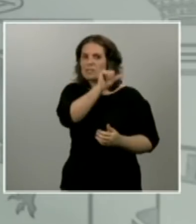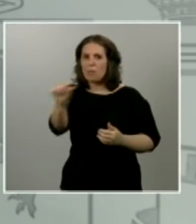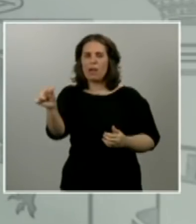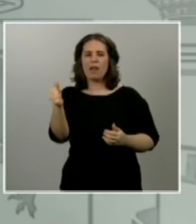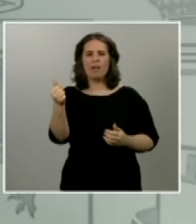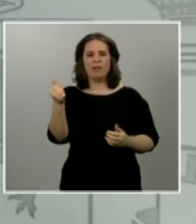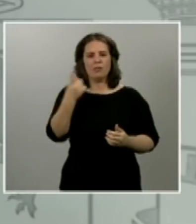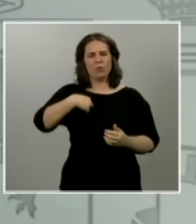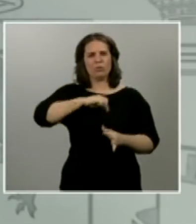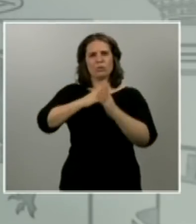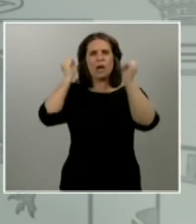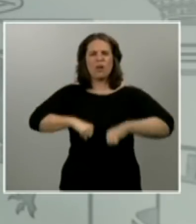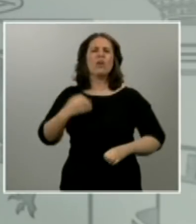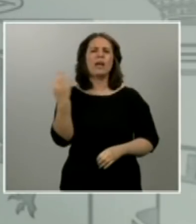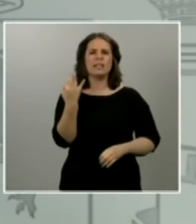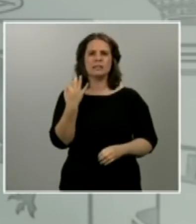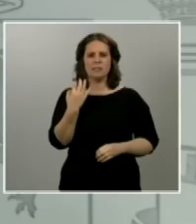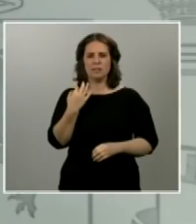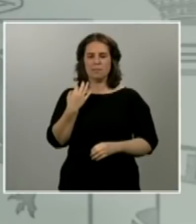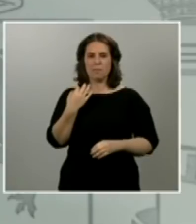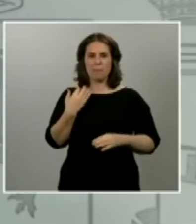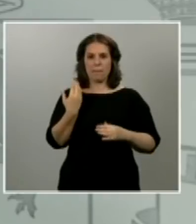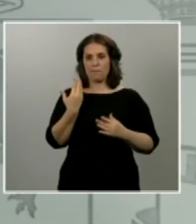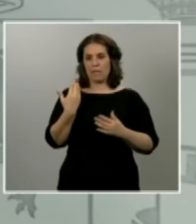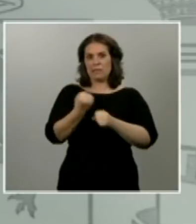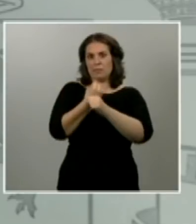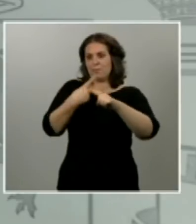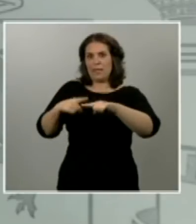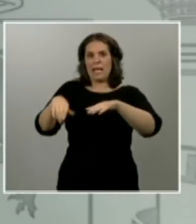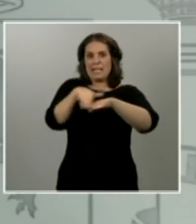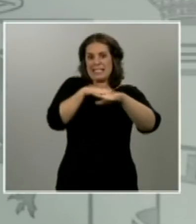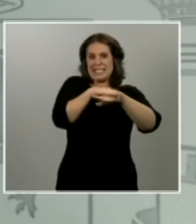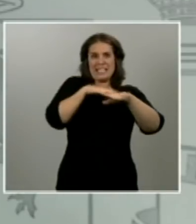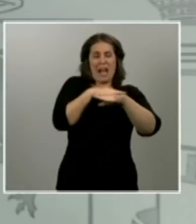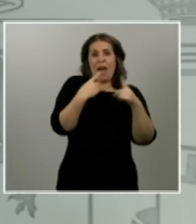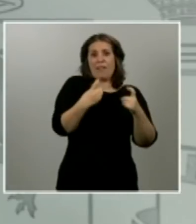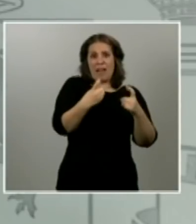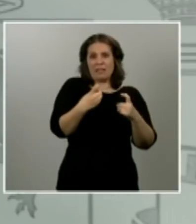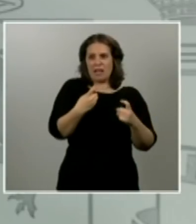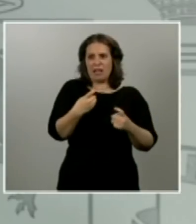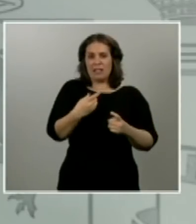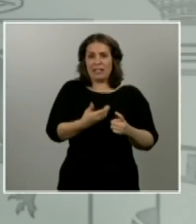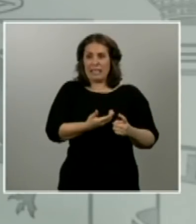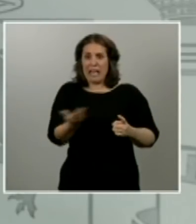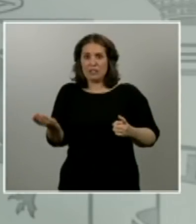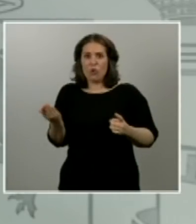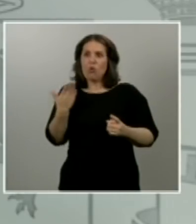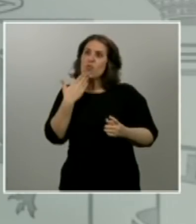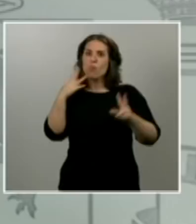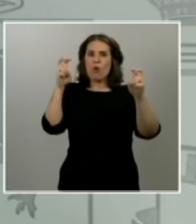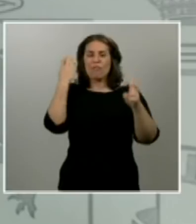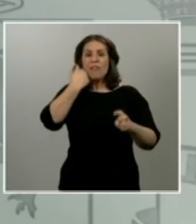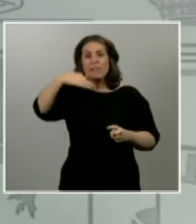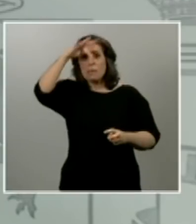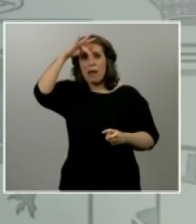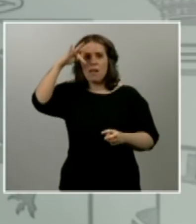todas las actividades esenciales y, por otro, hibernar el resto de la actividad económica a un nivel similar al de un fin de semana. Frenar